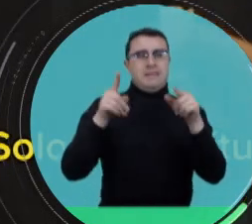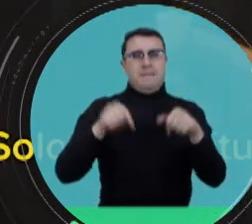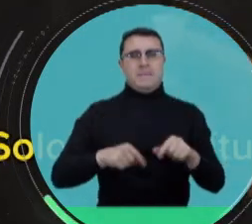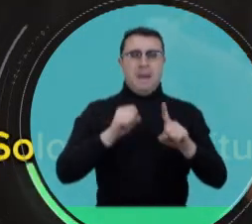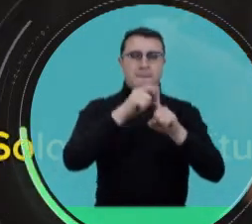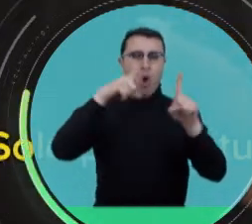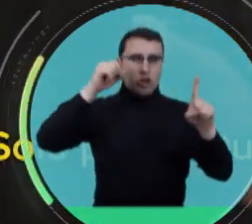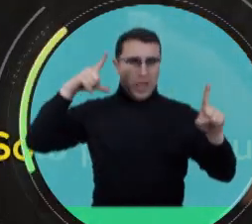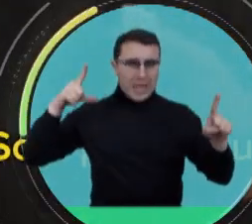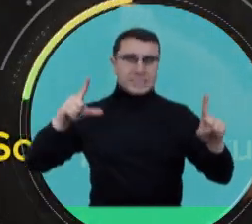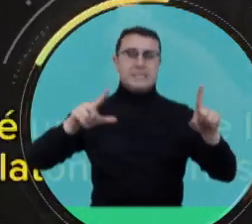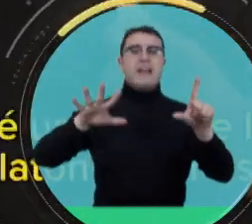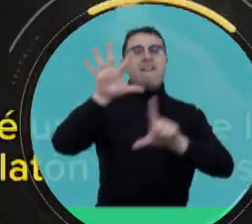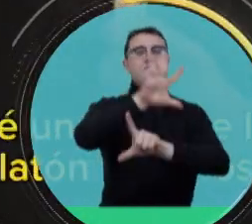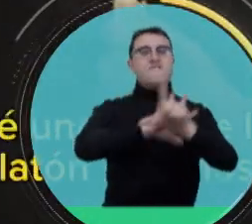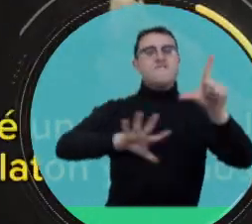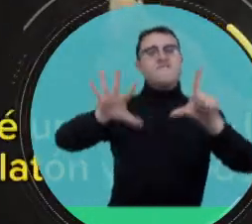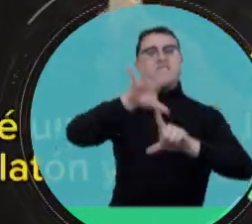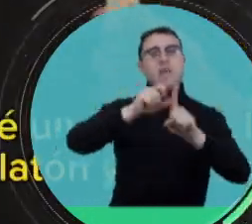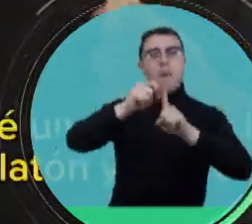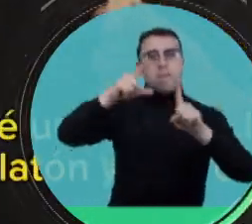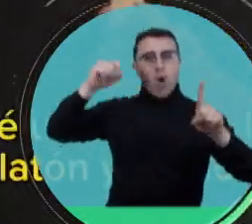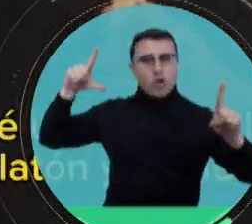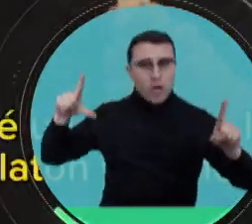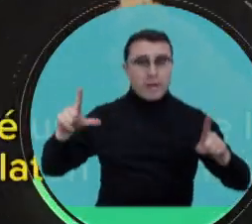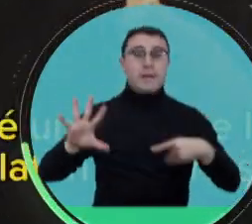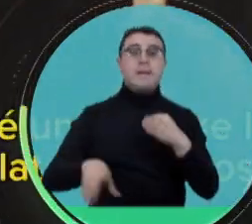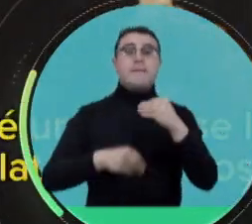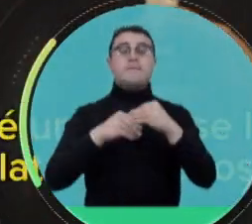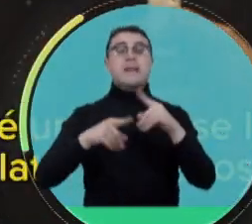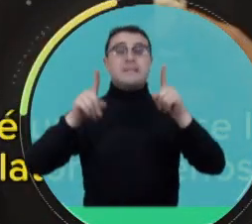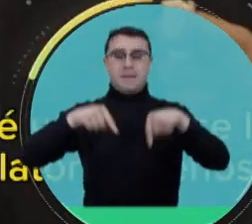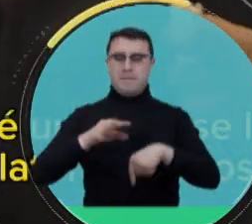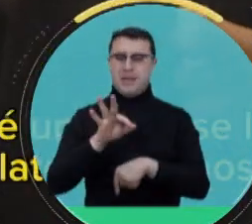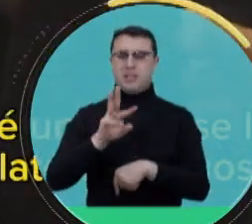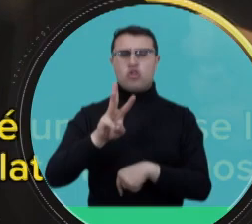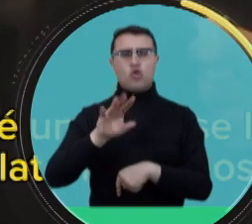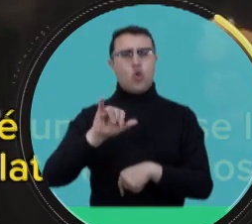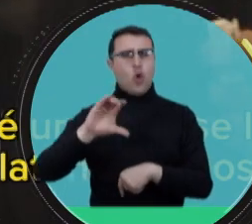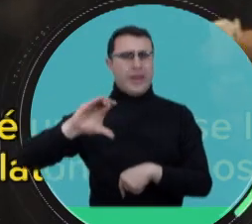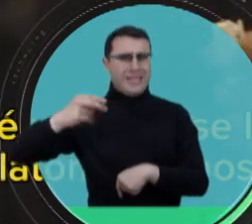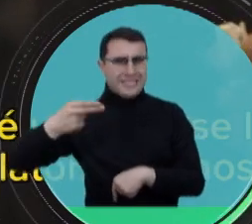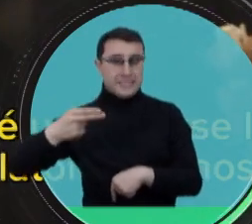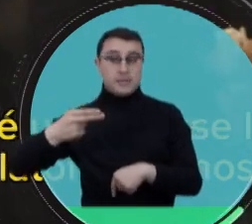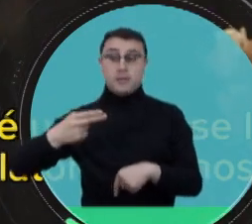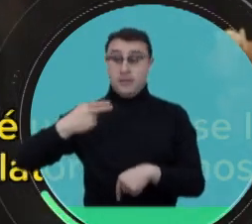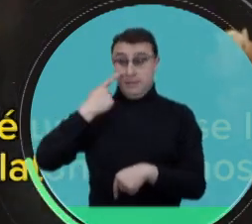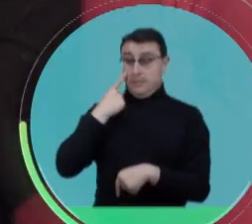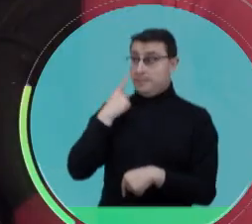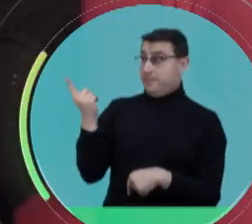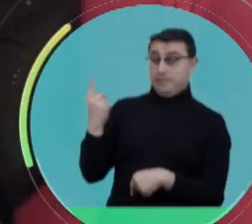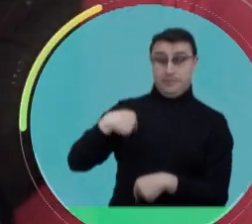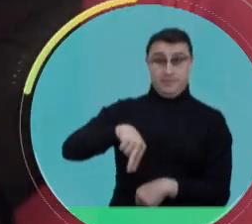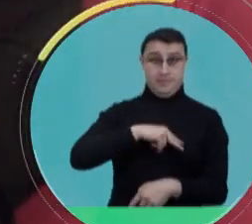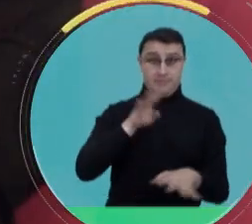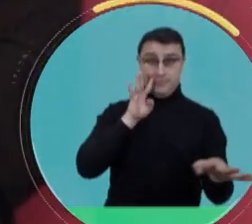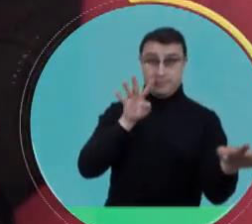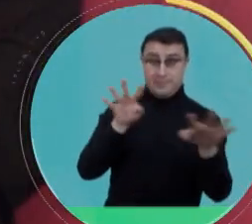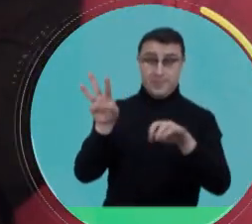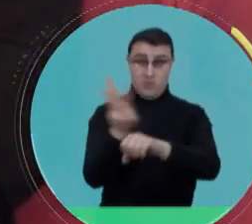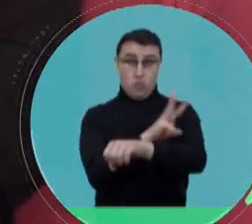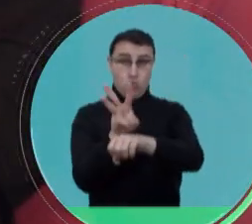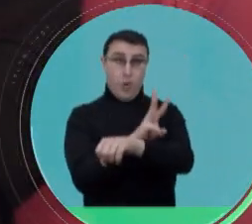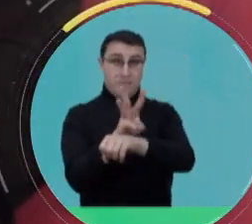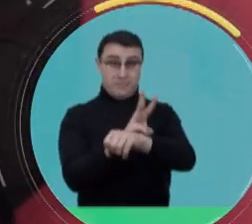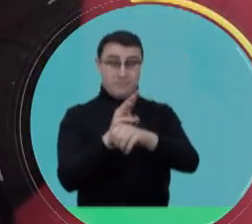estamos también hablando como tal de podcast video podcast estamos hablando también nos vamos para Twitch y nuestra página